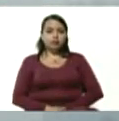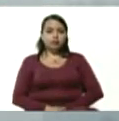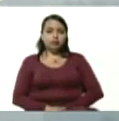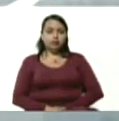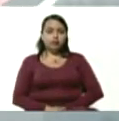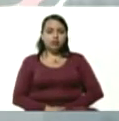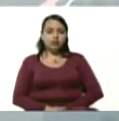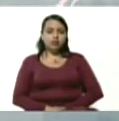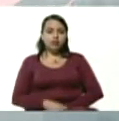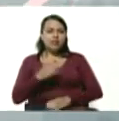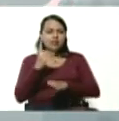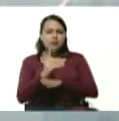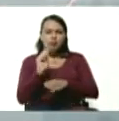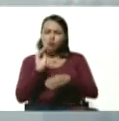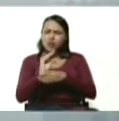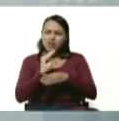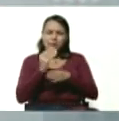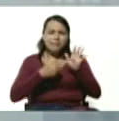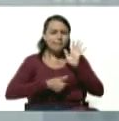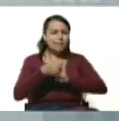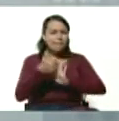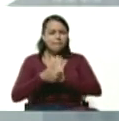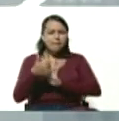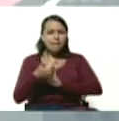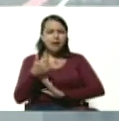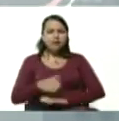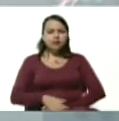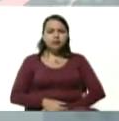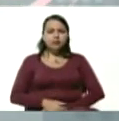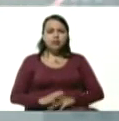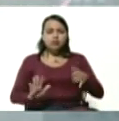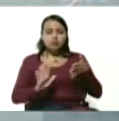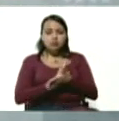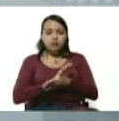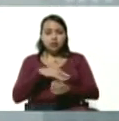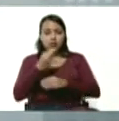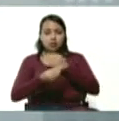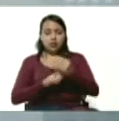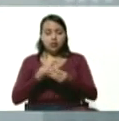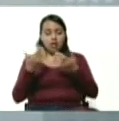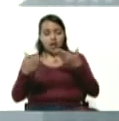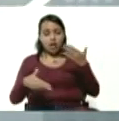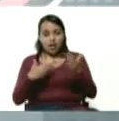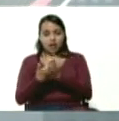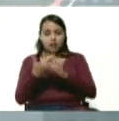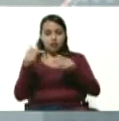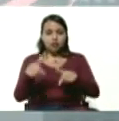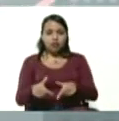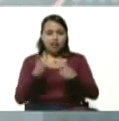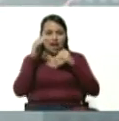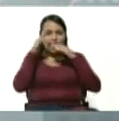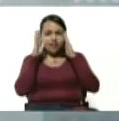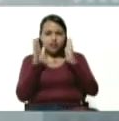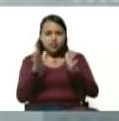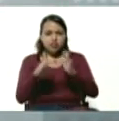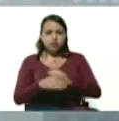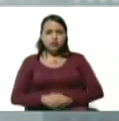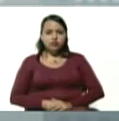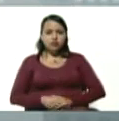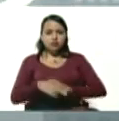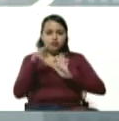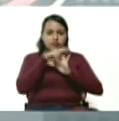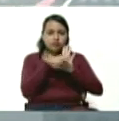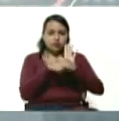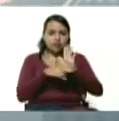cuidándose mucho más de lo que hemos hecho hasta ahora para atender las recomendaciones de la